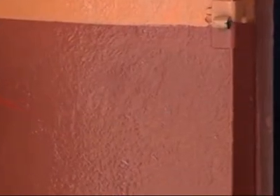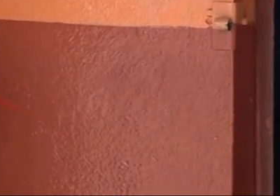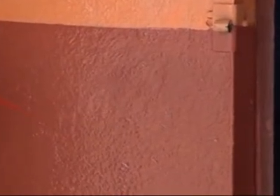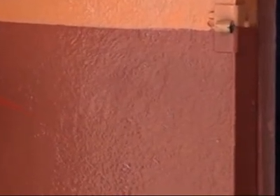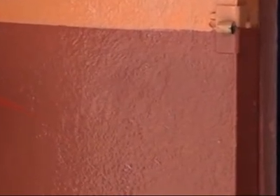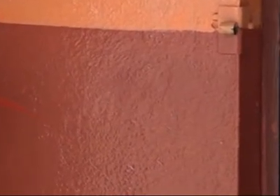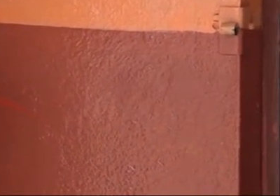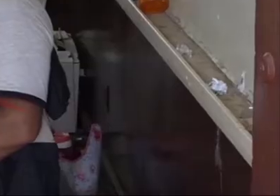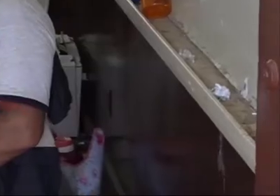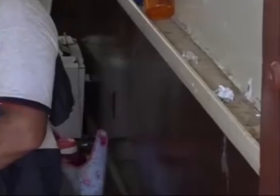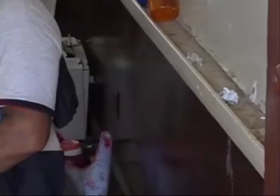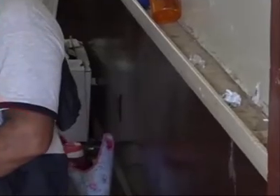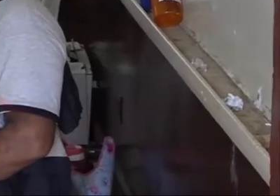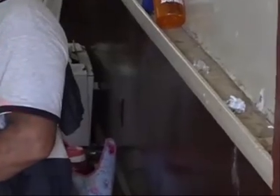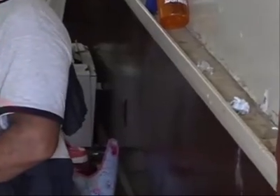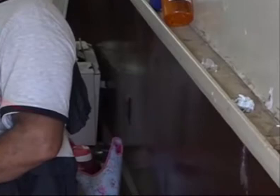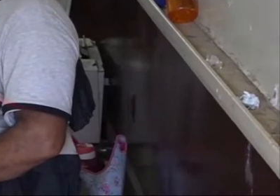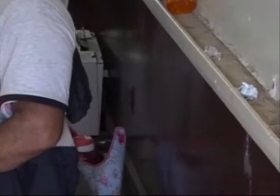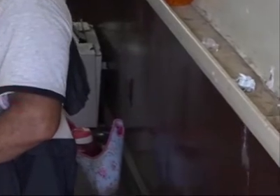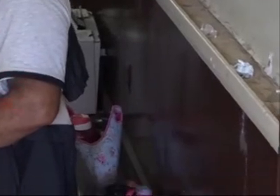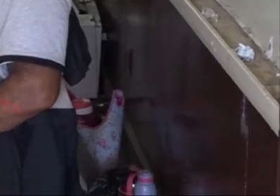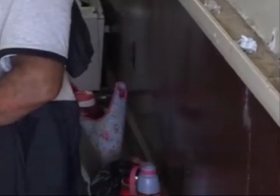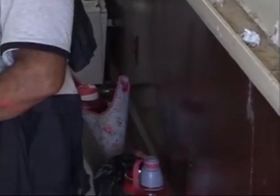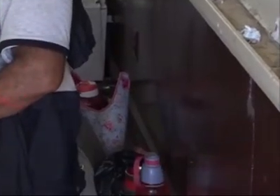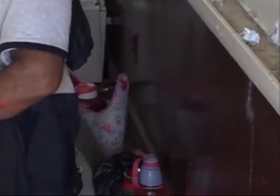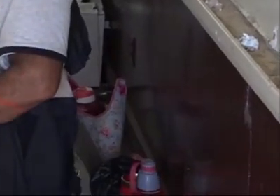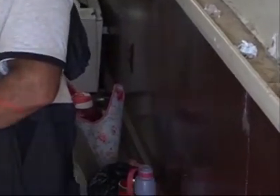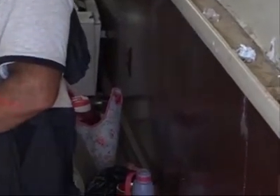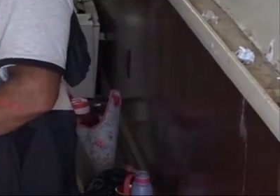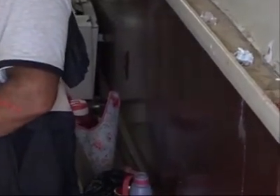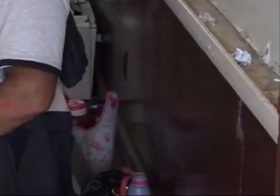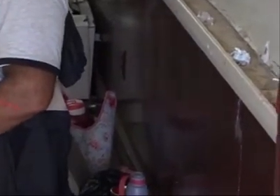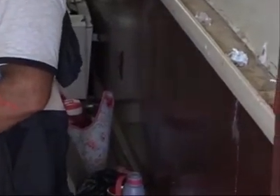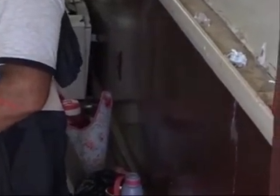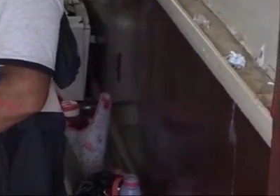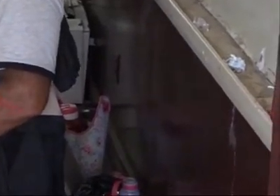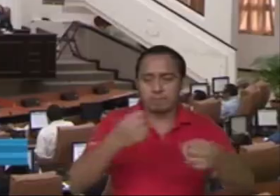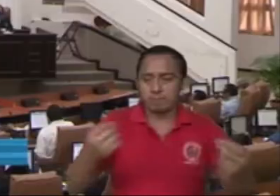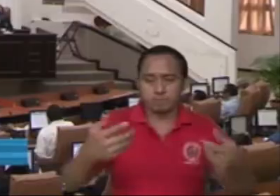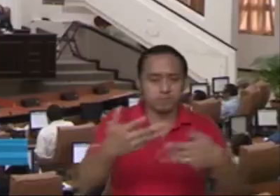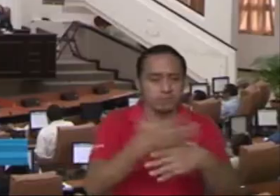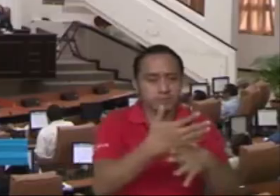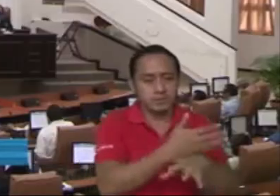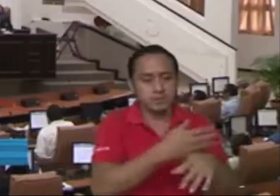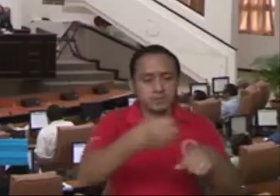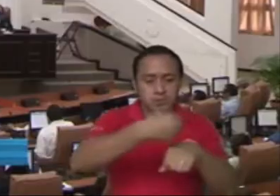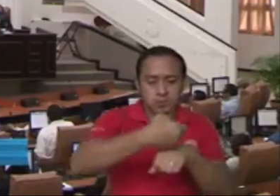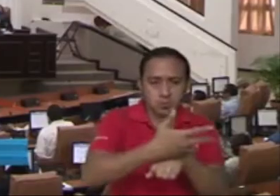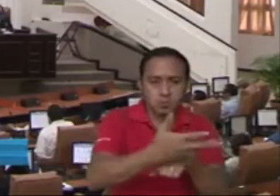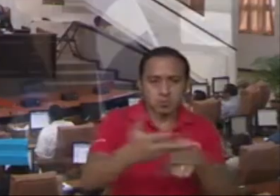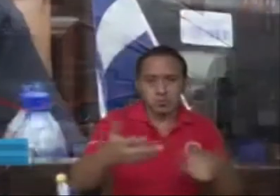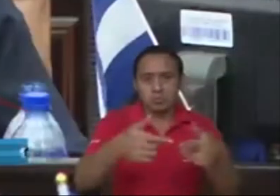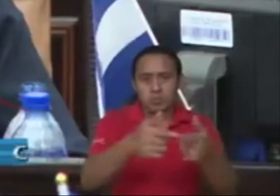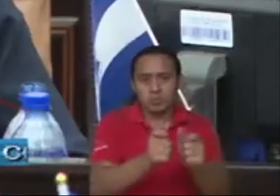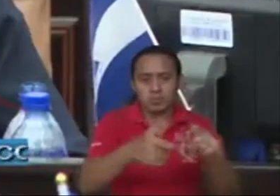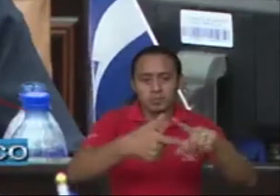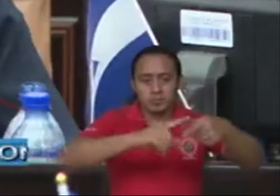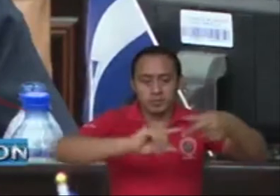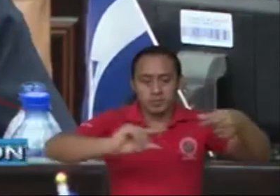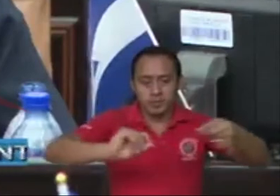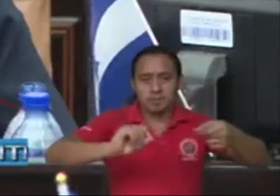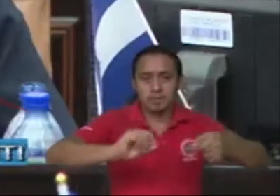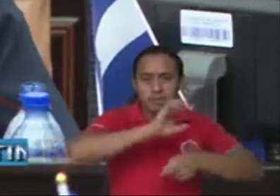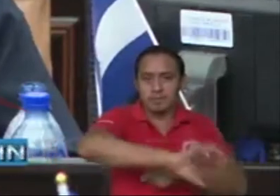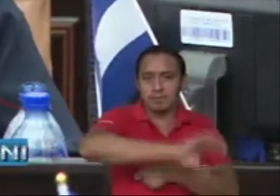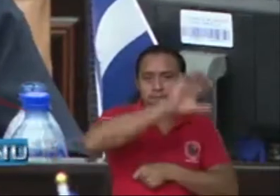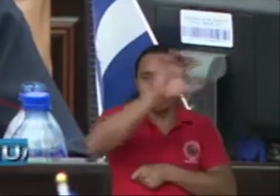juntas receptoras de votos, entre otros cambios. Revisar la conformación de los consejos electorales